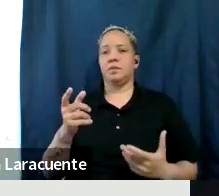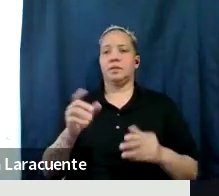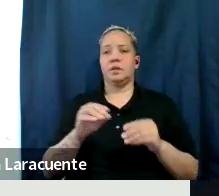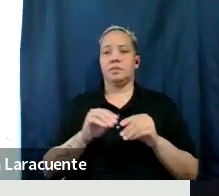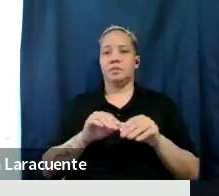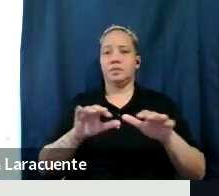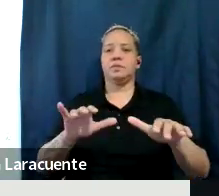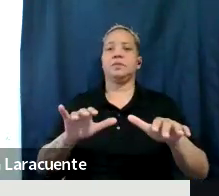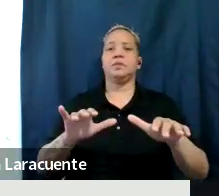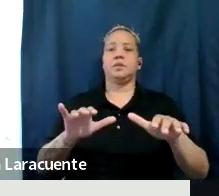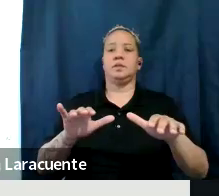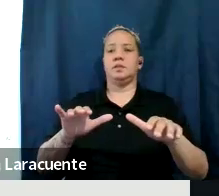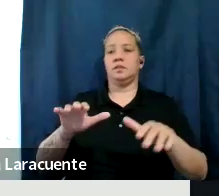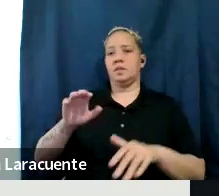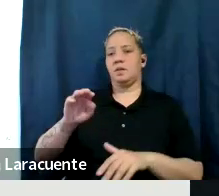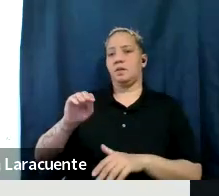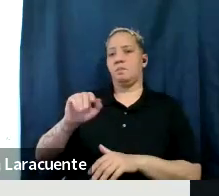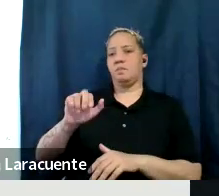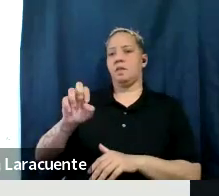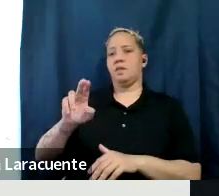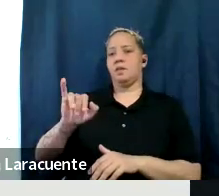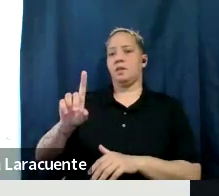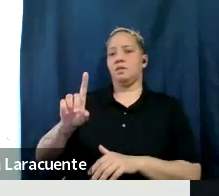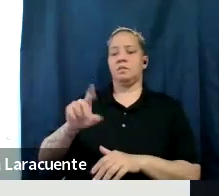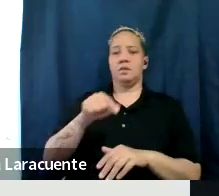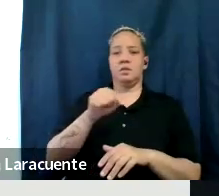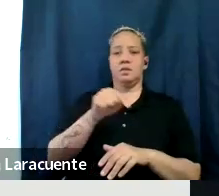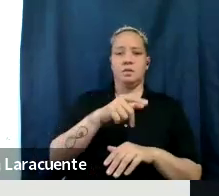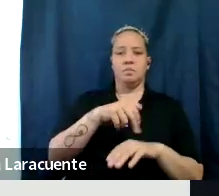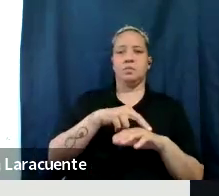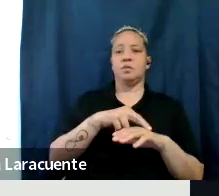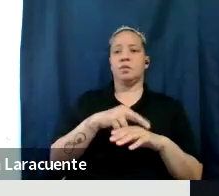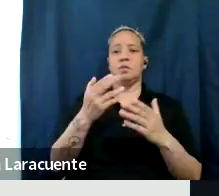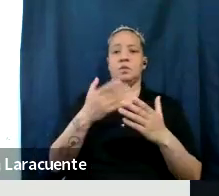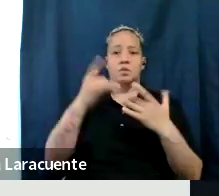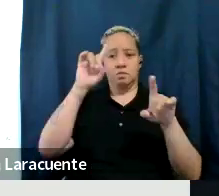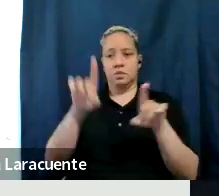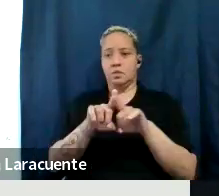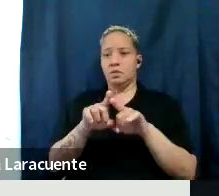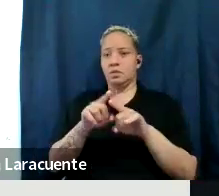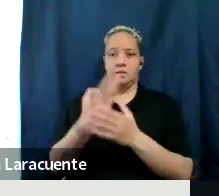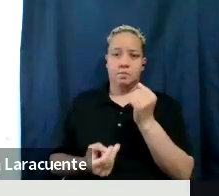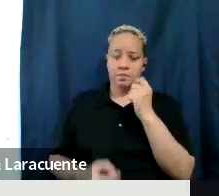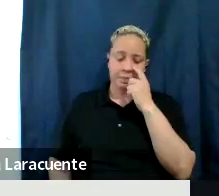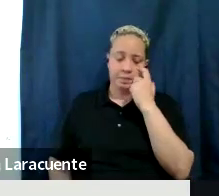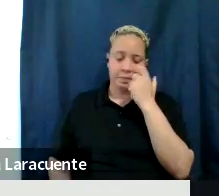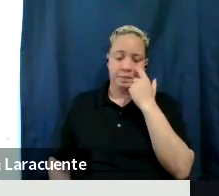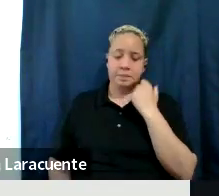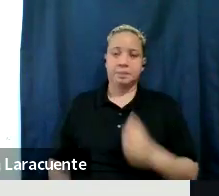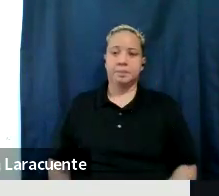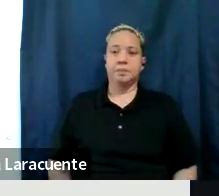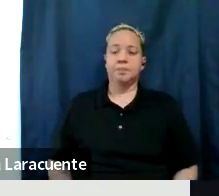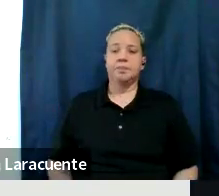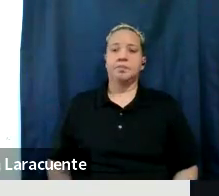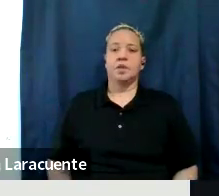está repartido entre Madrid y Puerto Rico y no hay un acuerdo entre las partes, digamos, ¿no? Y es una